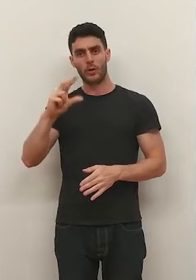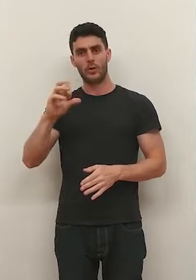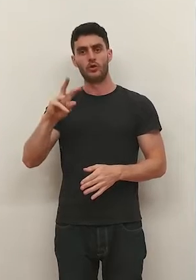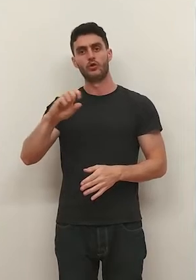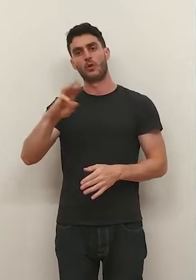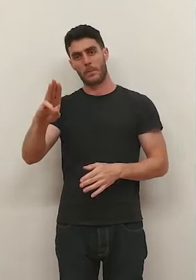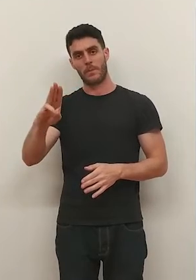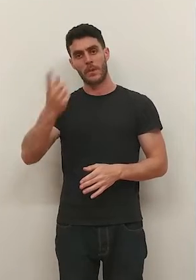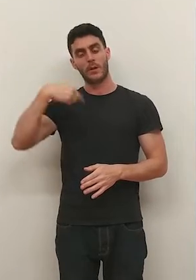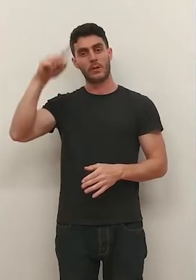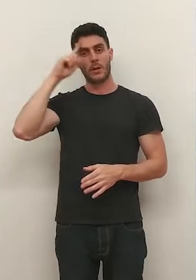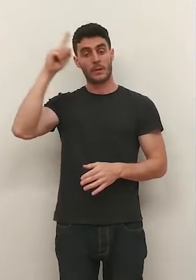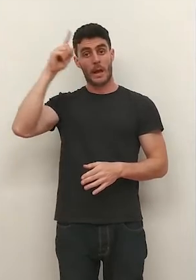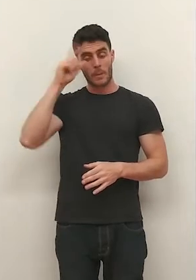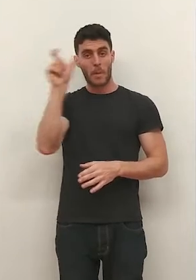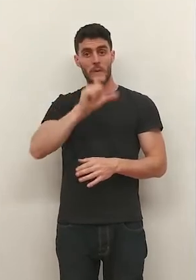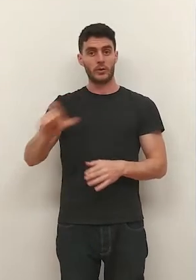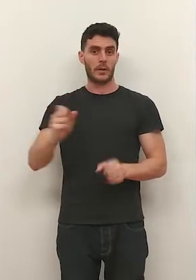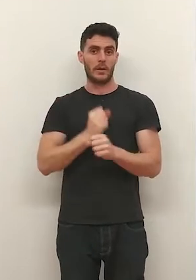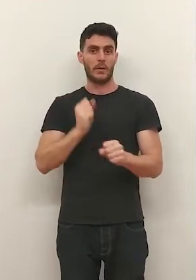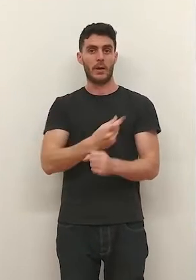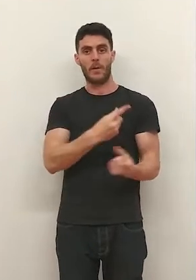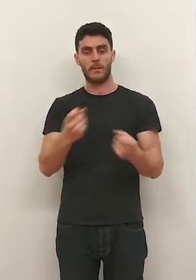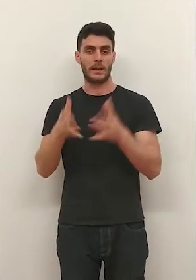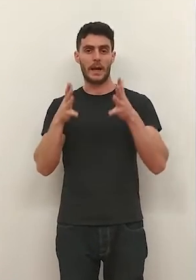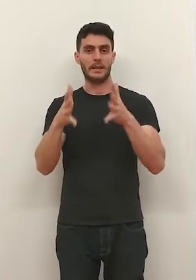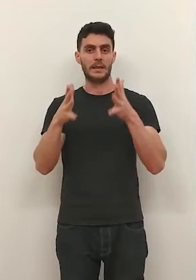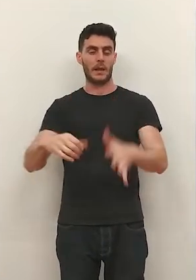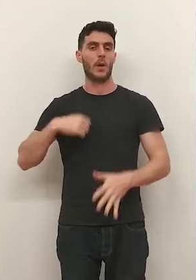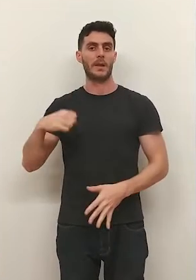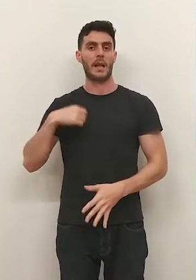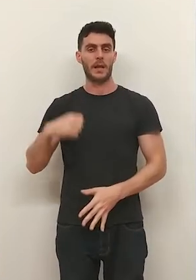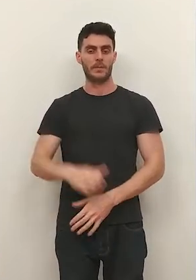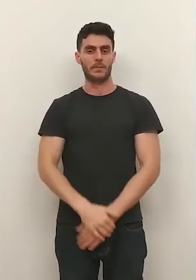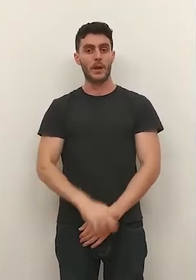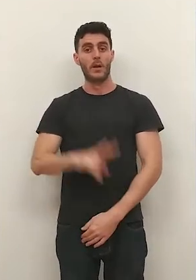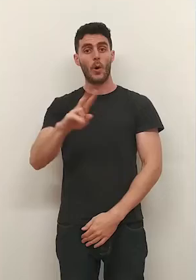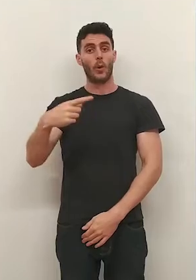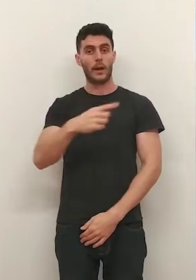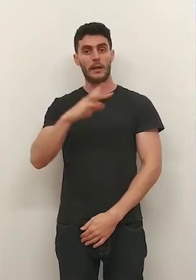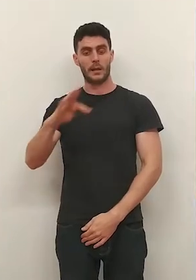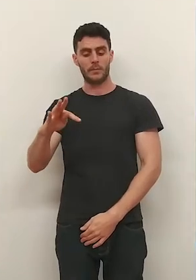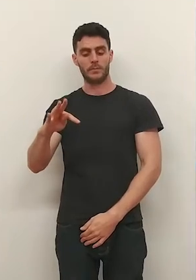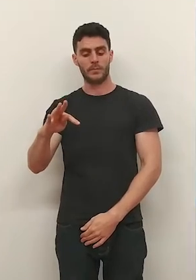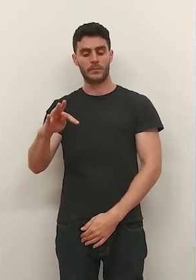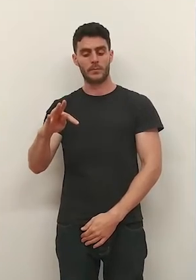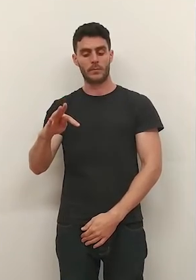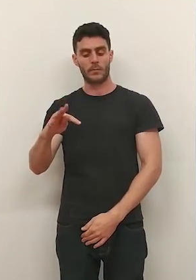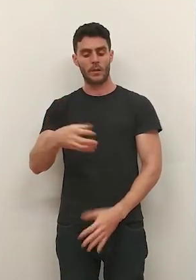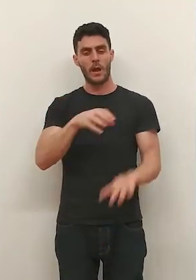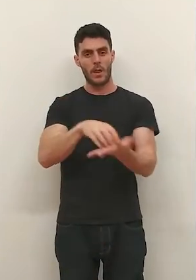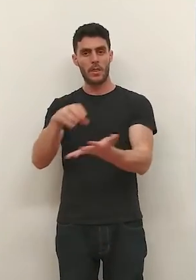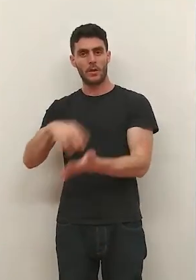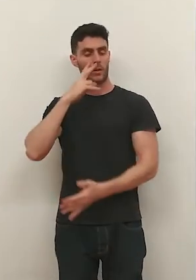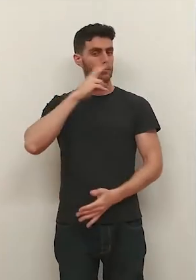SUAP. Sabemos de la falta de personal en asistencia hospitalaria. UGT ha recorrido una gran parte